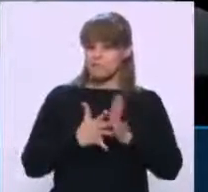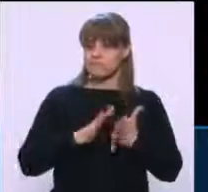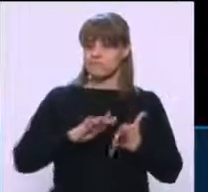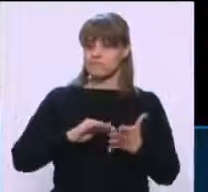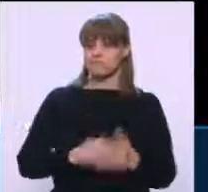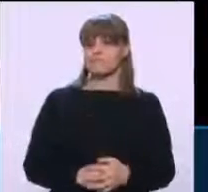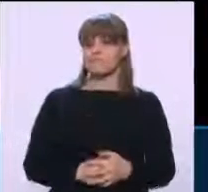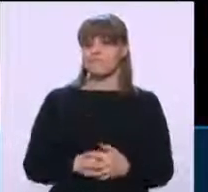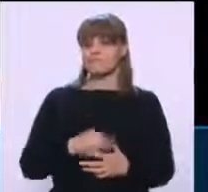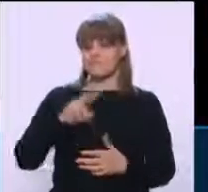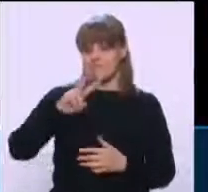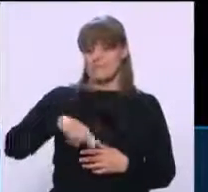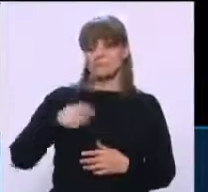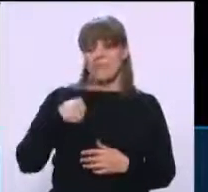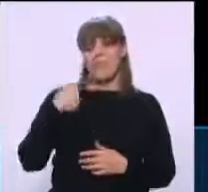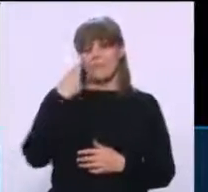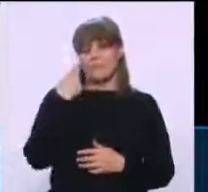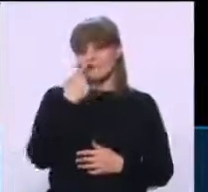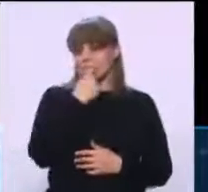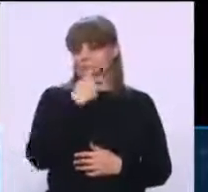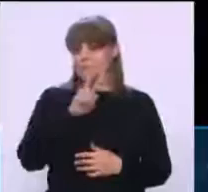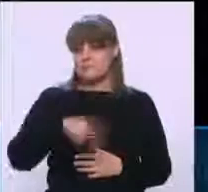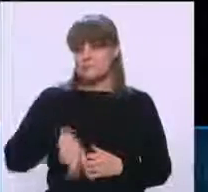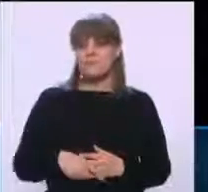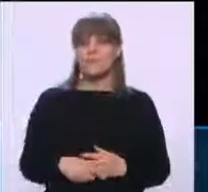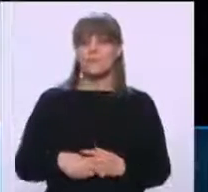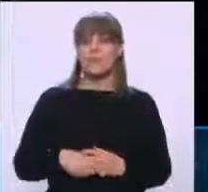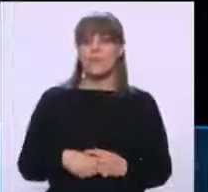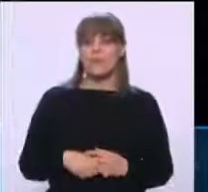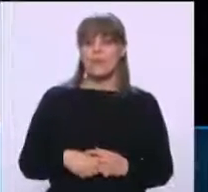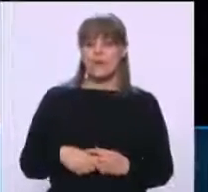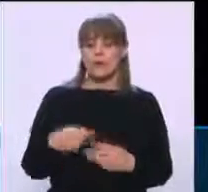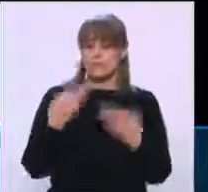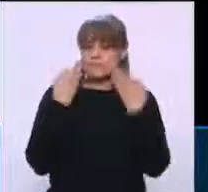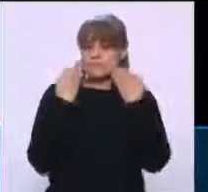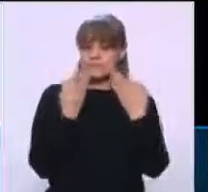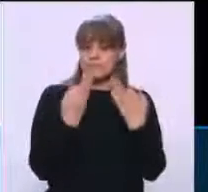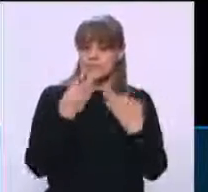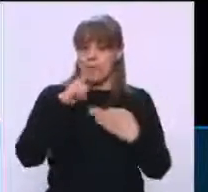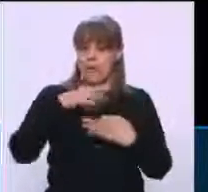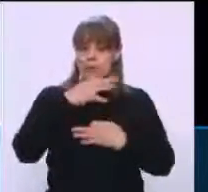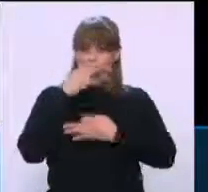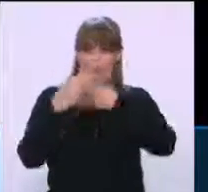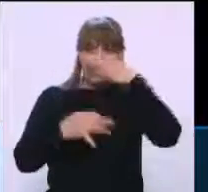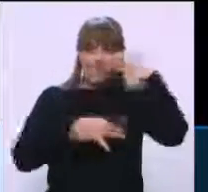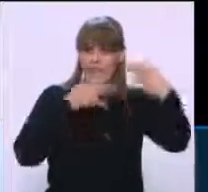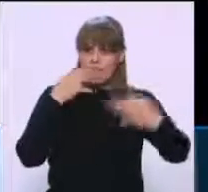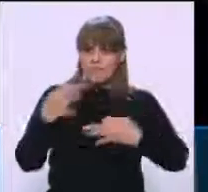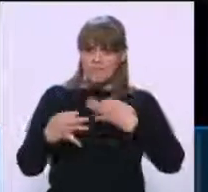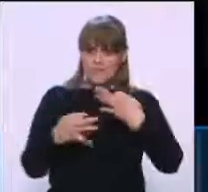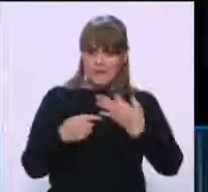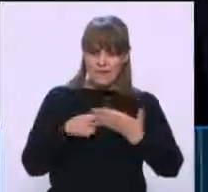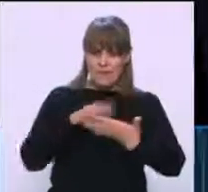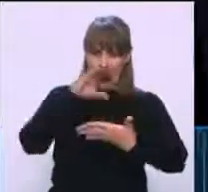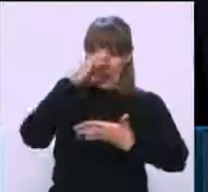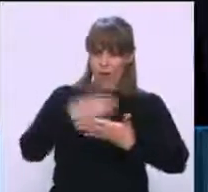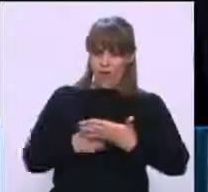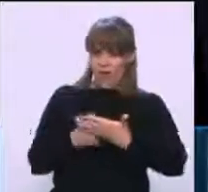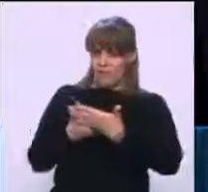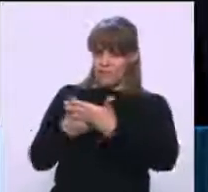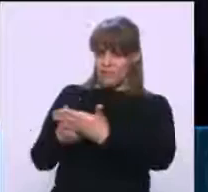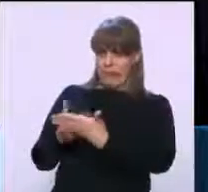pues ya lo vimos. A mí no me parece, después de lo que estás diciendo, que sea noticia que se da un contrato